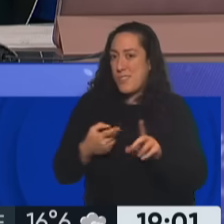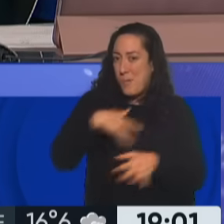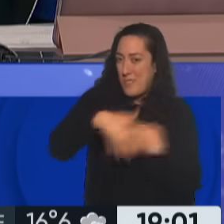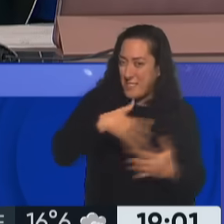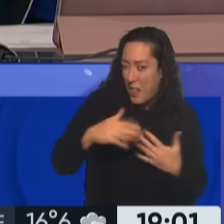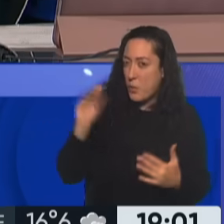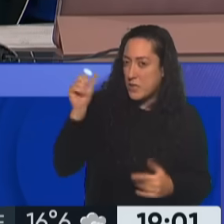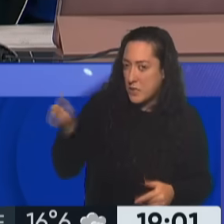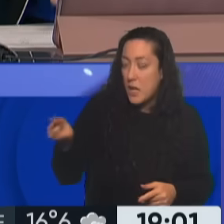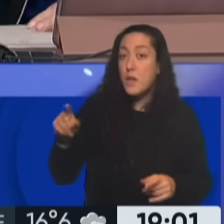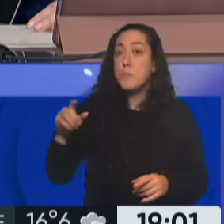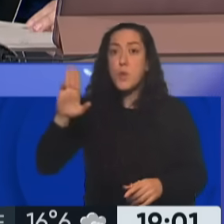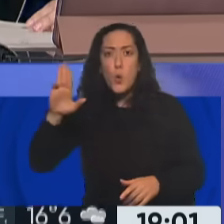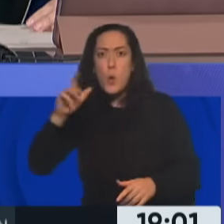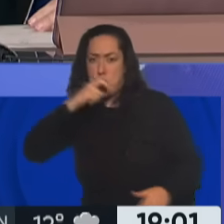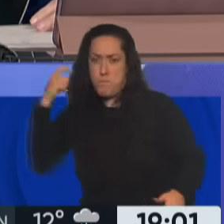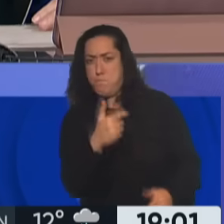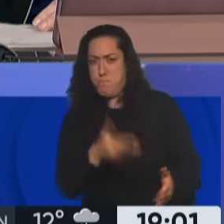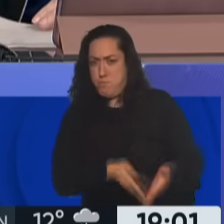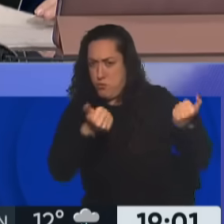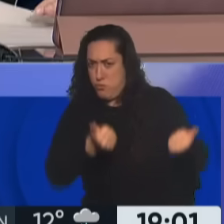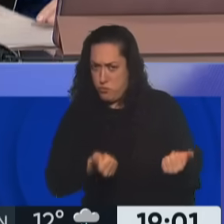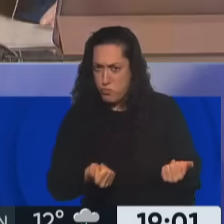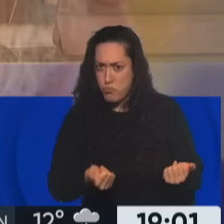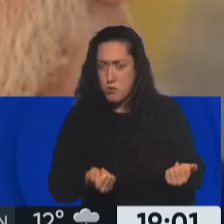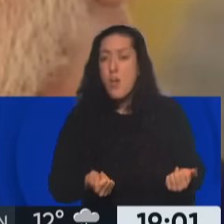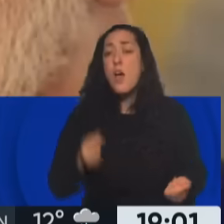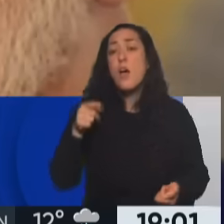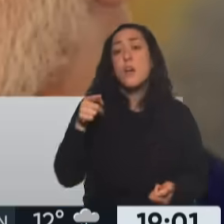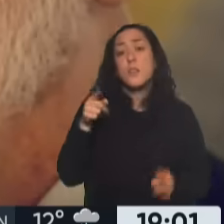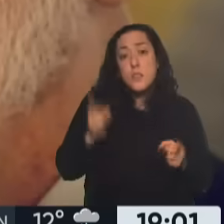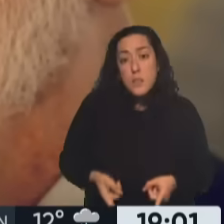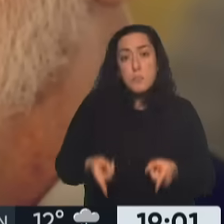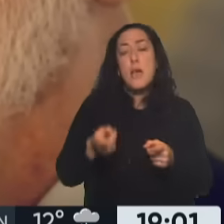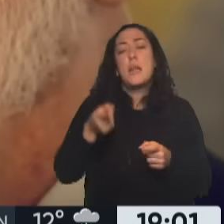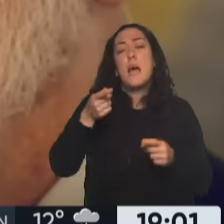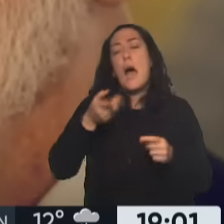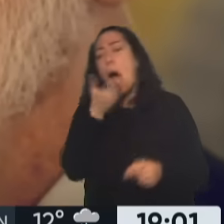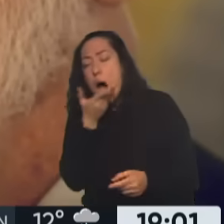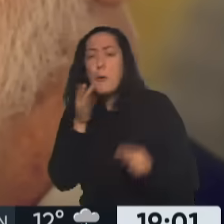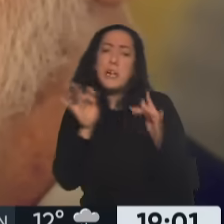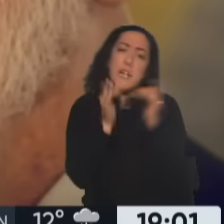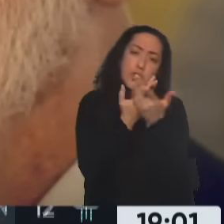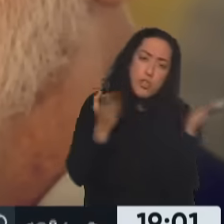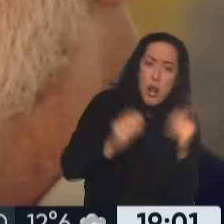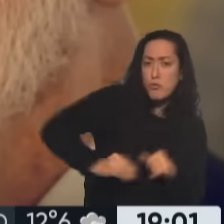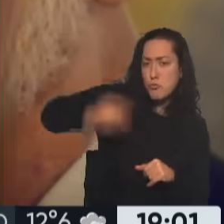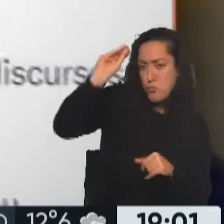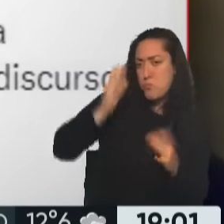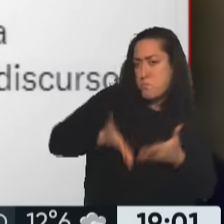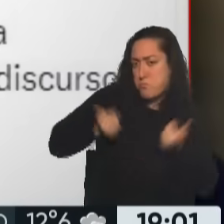Lula da Silva... Que llegó rápidamente, ¿no? Llegó rápidamente, también lo habló, pero también a través de las redes sociales,